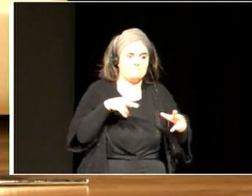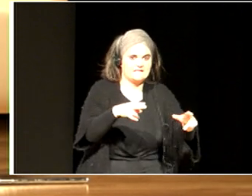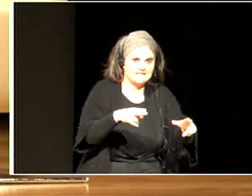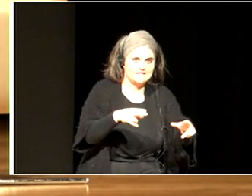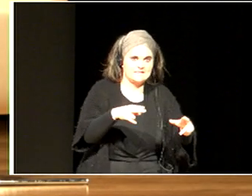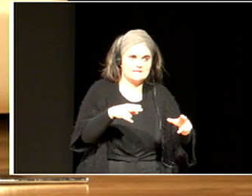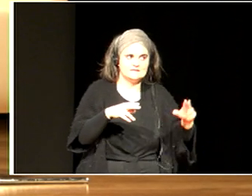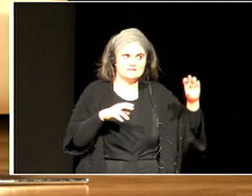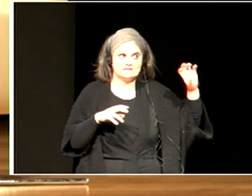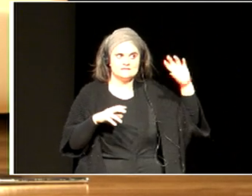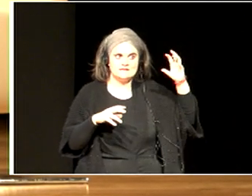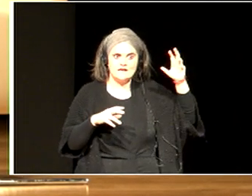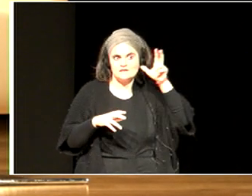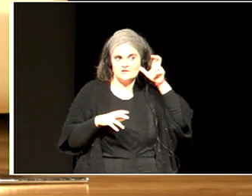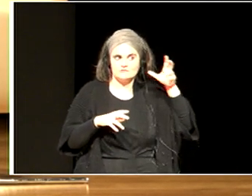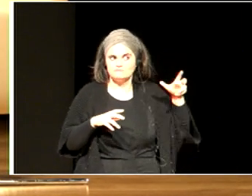sirena